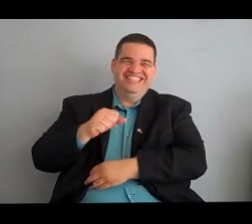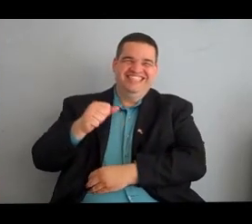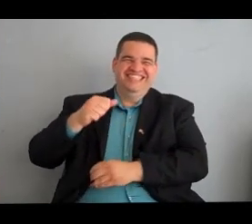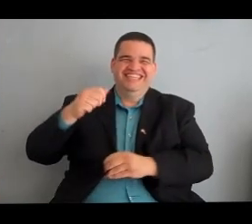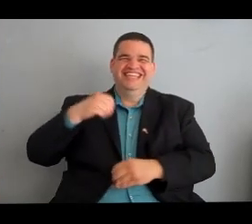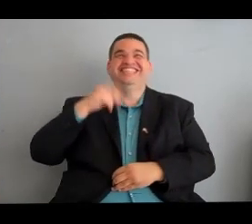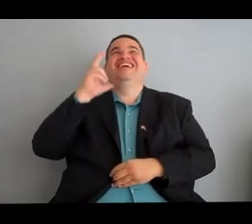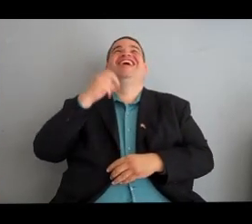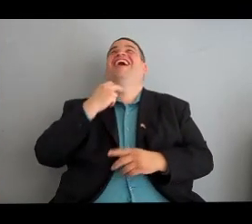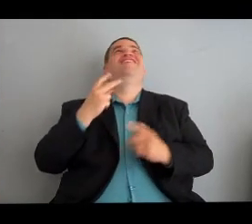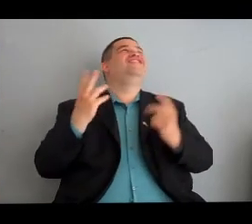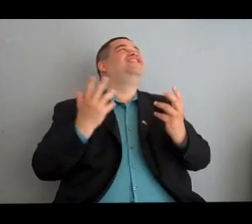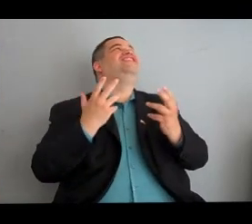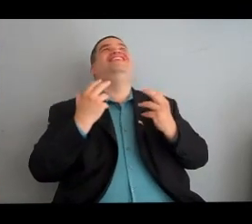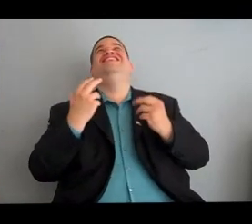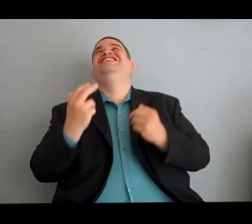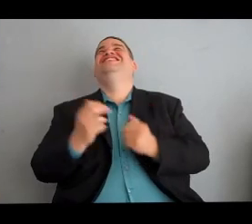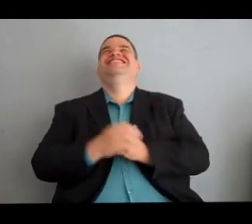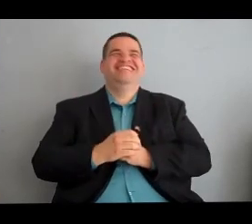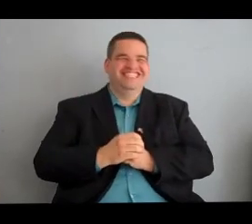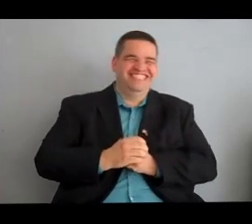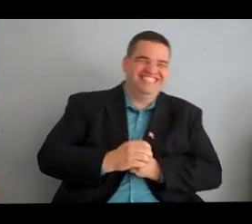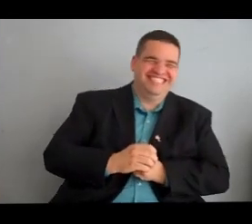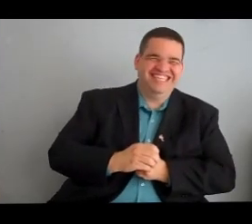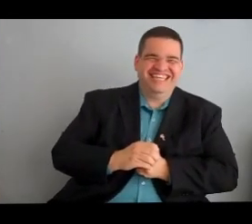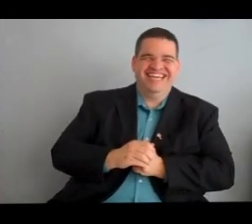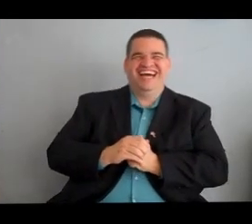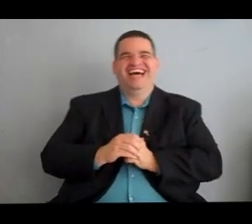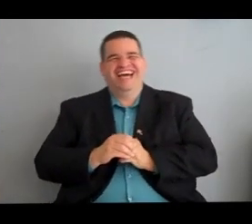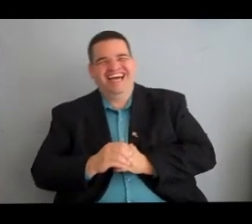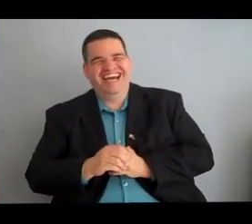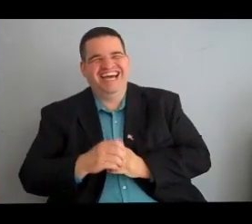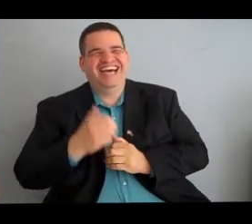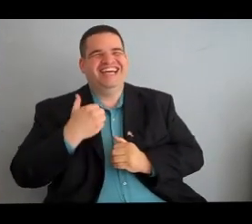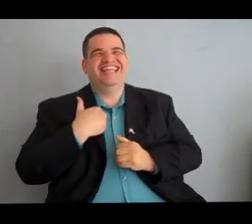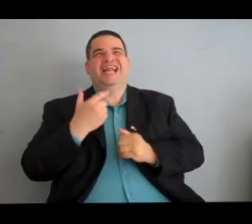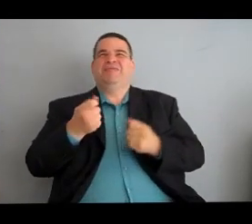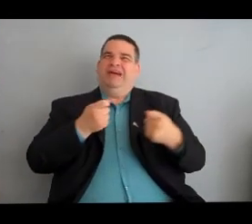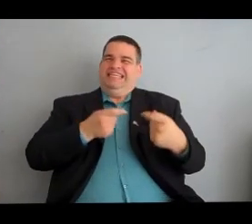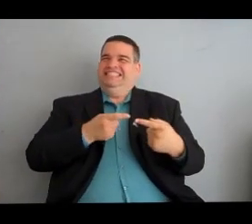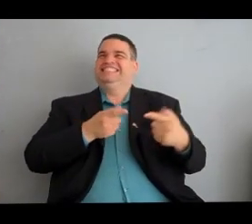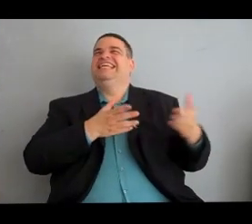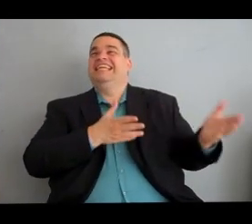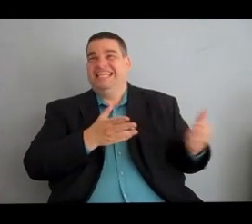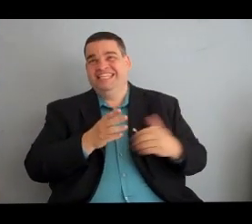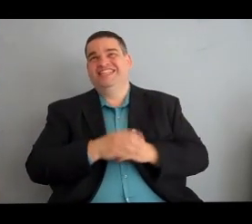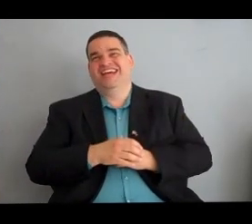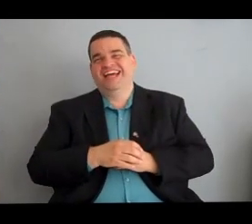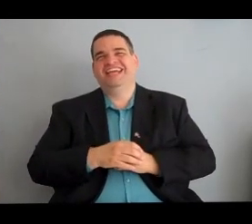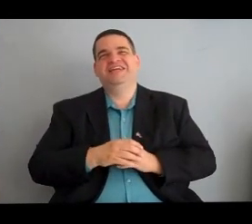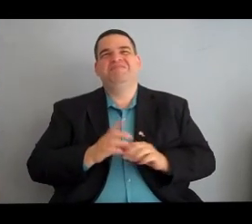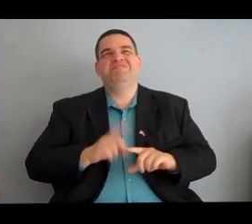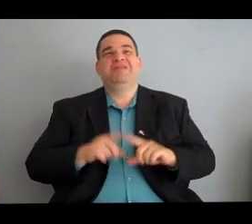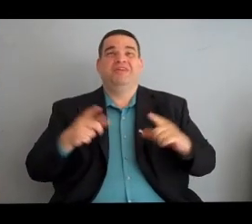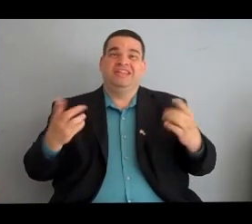ahí. Lo tenemos que hacer al ladito ahí de la cámara. Pero aquí estamos, vamos a seguir. Yo me abanico porque tengo un poco